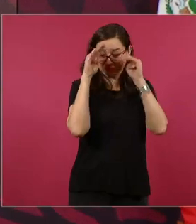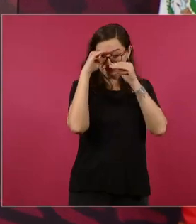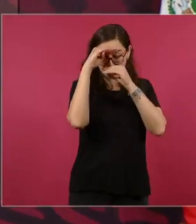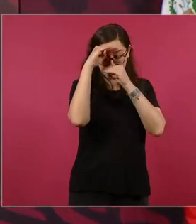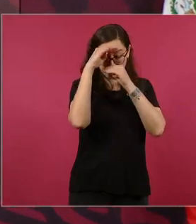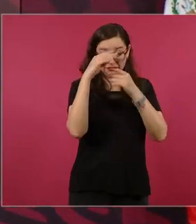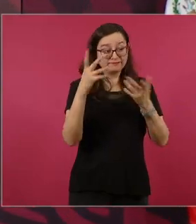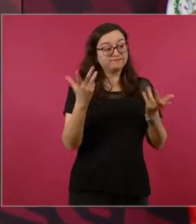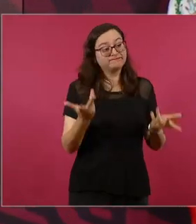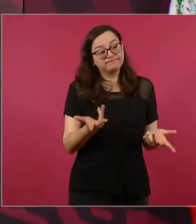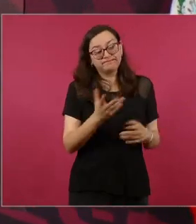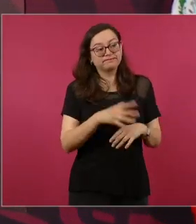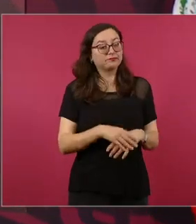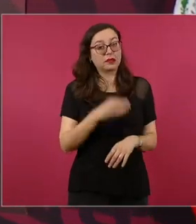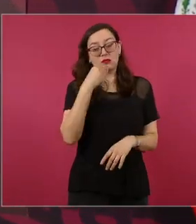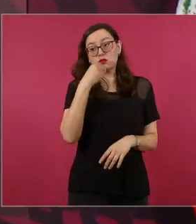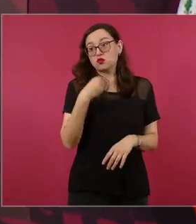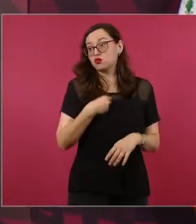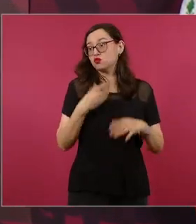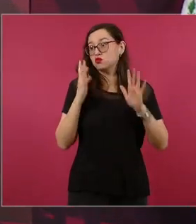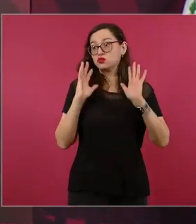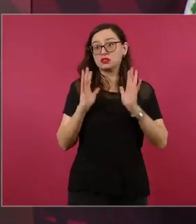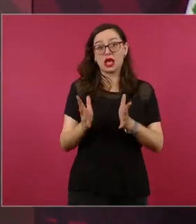Pero pues se tienen que ir